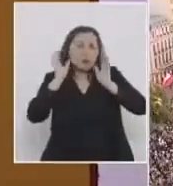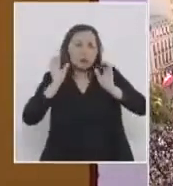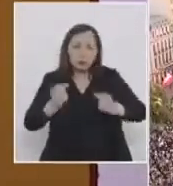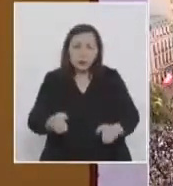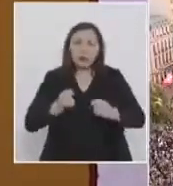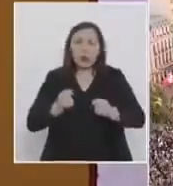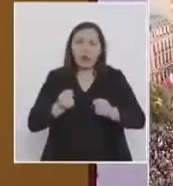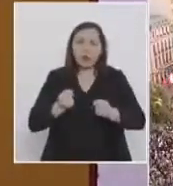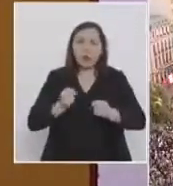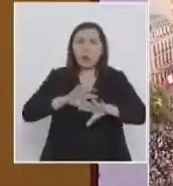firme en un mundo cambiante.